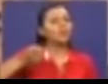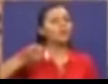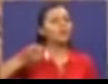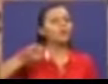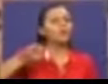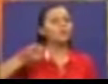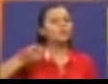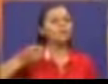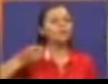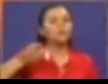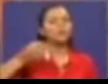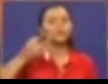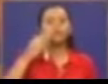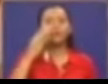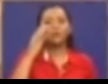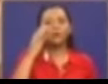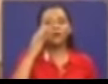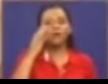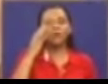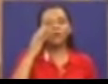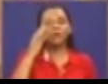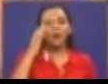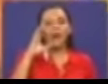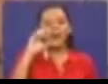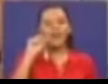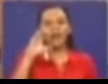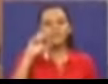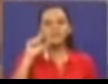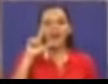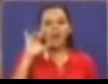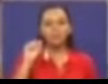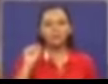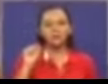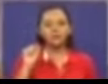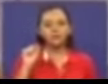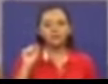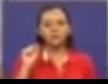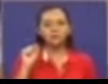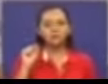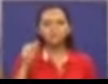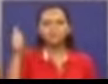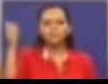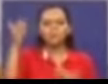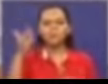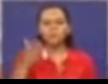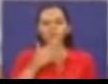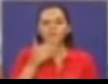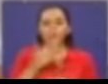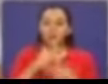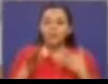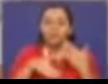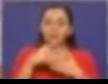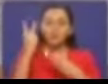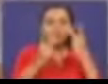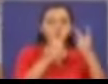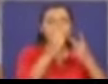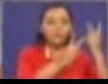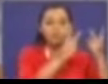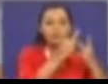Santiago. De Cascales, bienvenido, señor alcalde. Gracias por visitarnos. Bienvenido a todos los alcaldes,